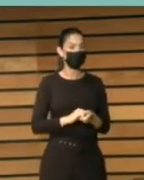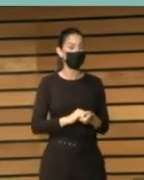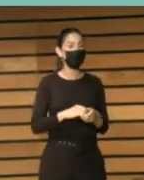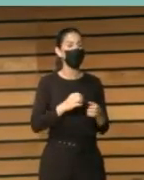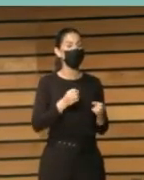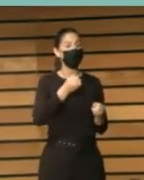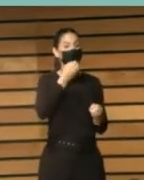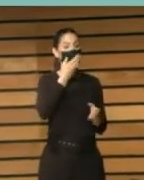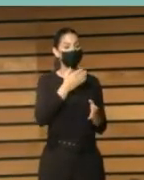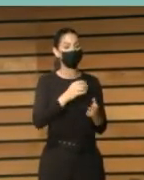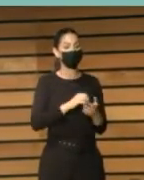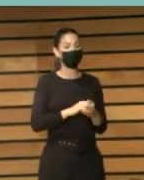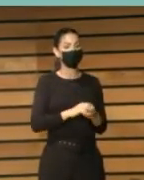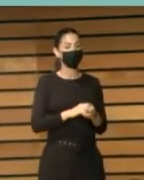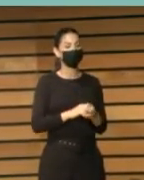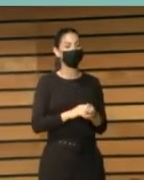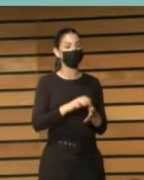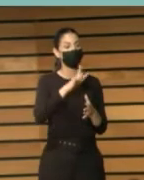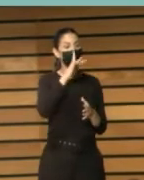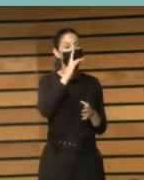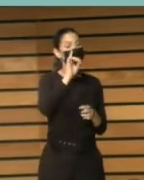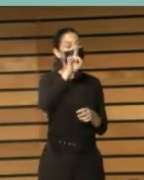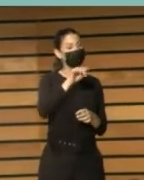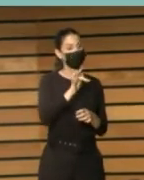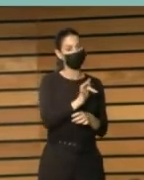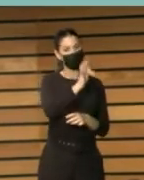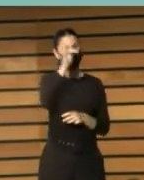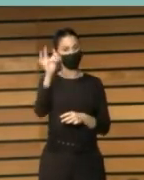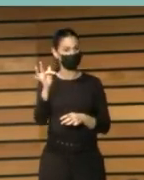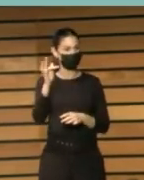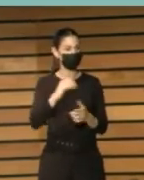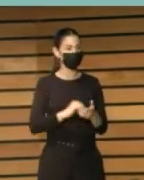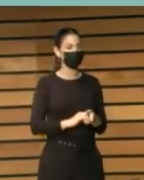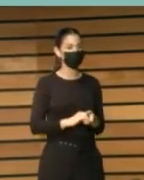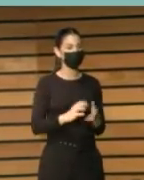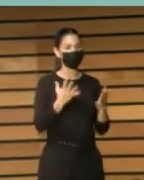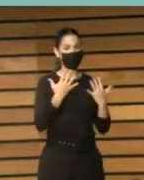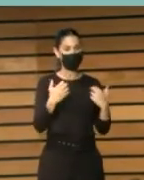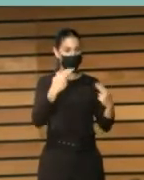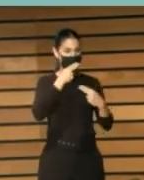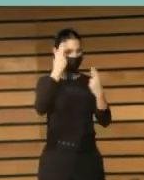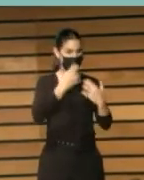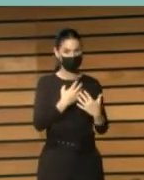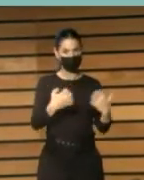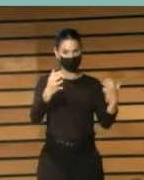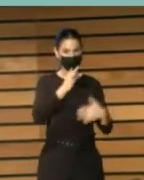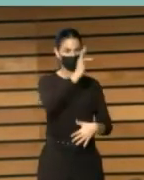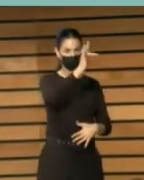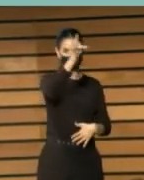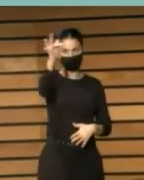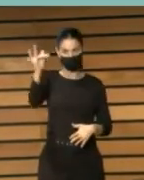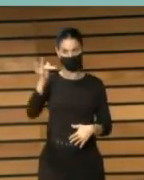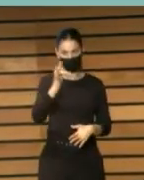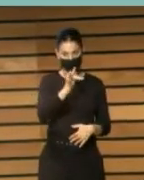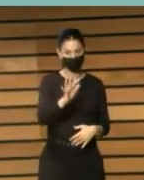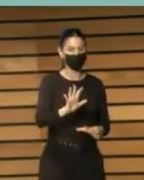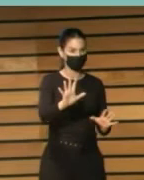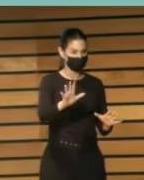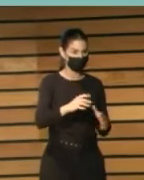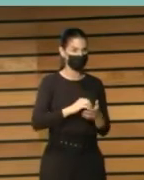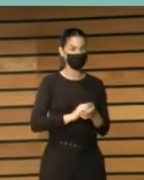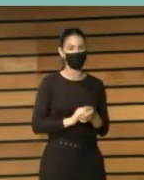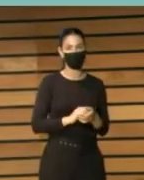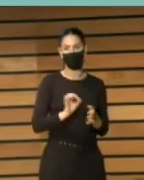porque sí que es importante que vosotros también os comuniquéis, nos digáis las preguntas que tengáis o las sugerencias o